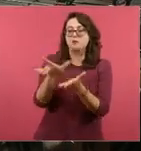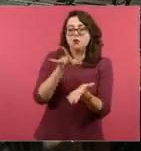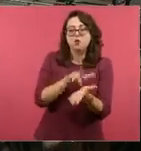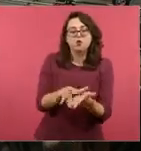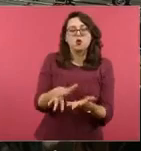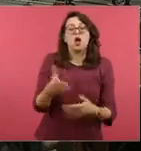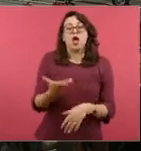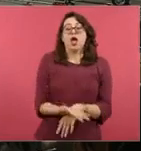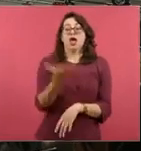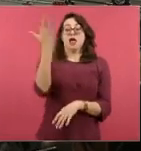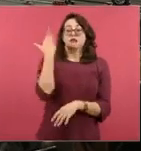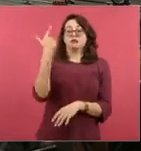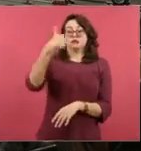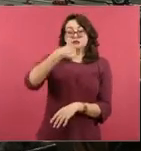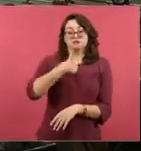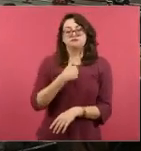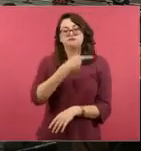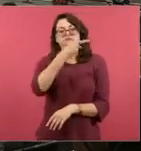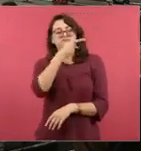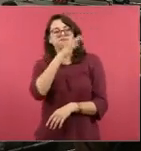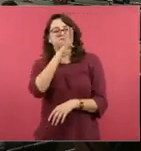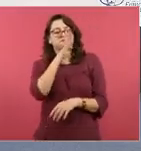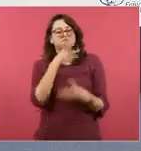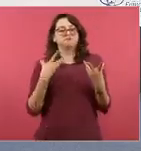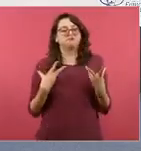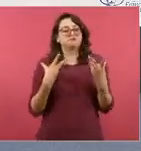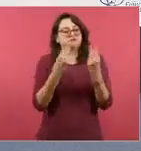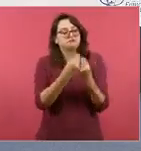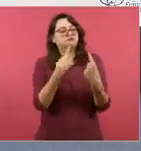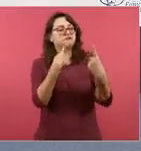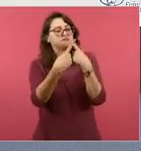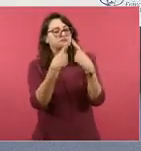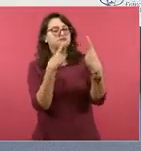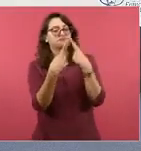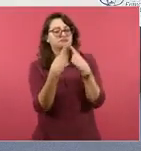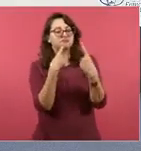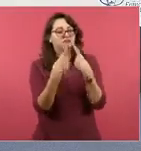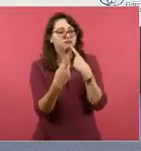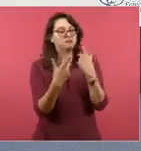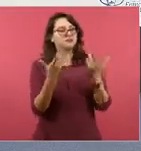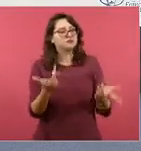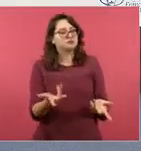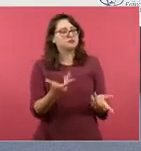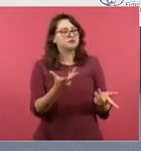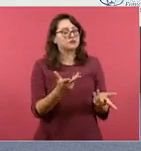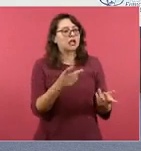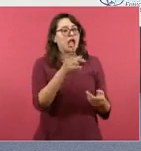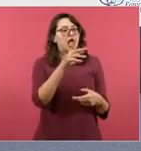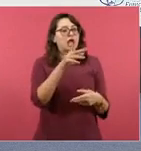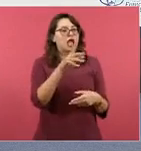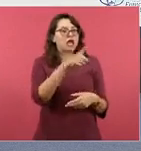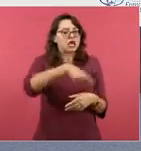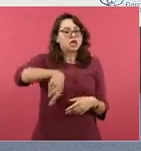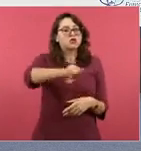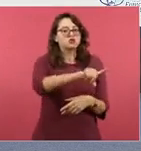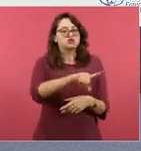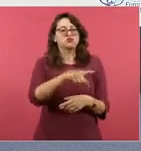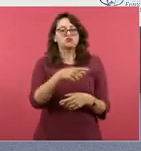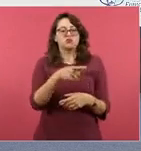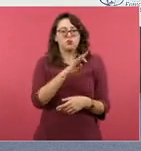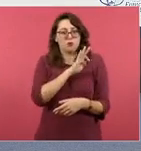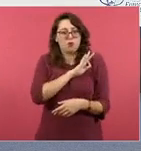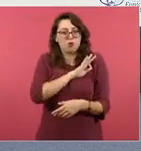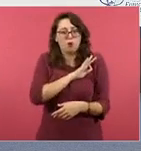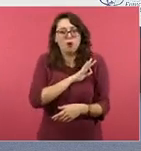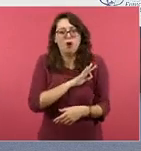momento, cuando uno se acerca y platica con ellos y los orienta, se vuelven partícipes de